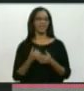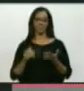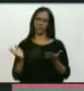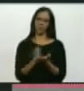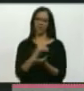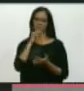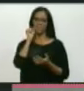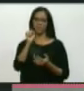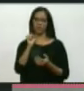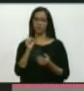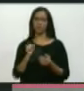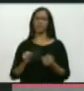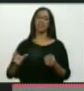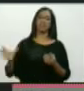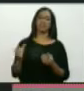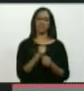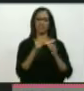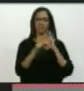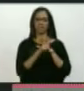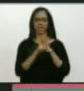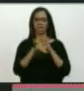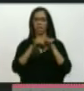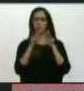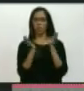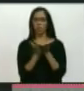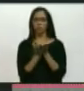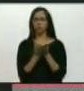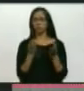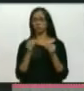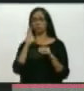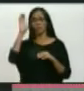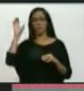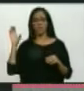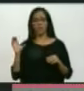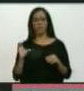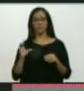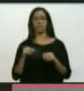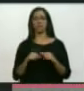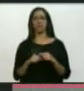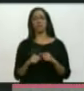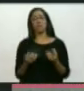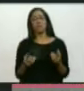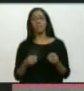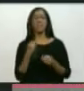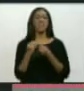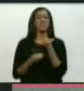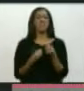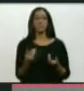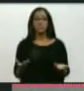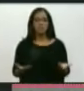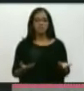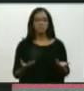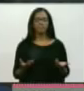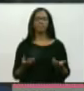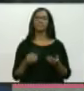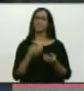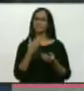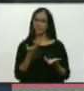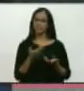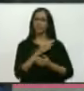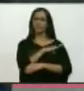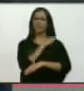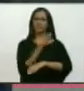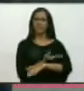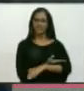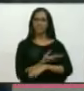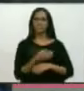Maduro, quitarle legitimidad ante el mundo y ante muchos países y ante los ciudadanos. ¿Y qué han hecho? Pues fortalecerlo. Están